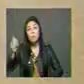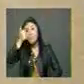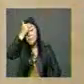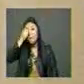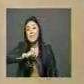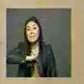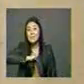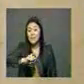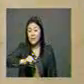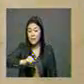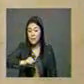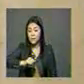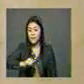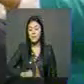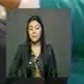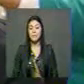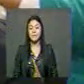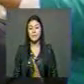a